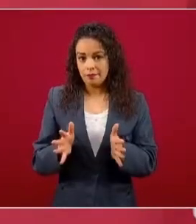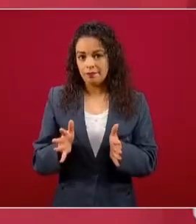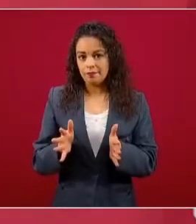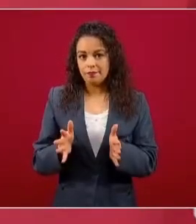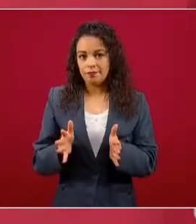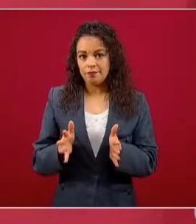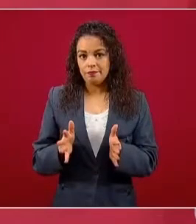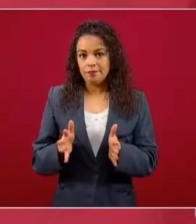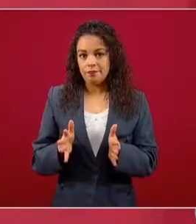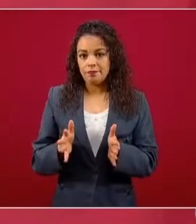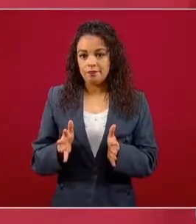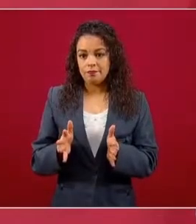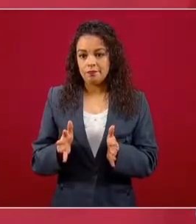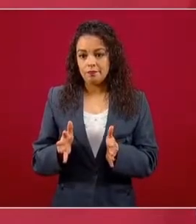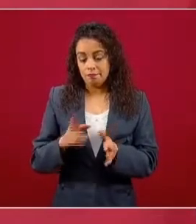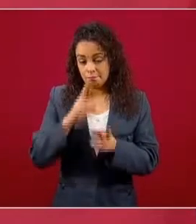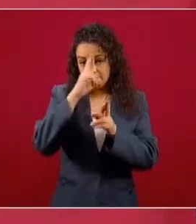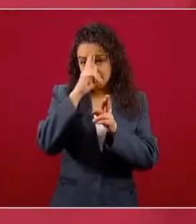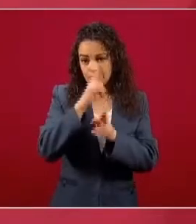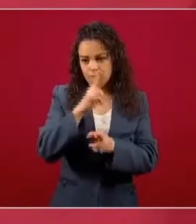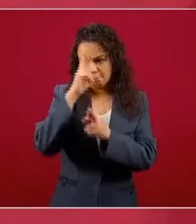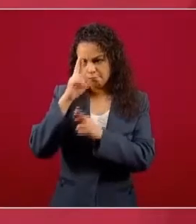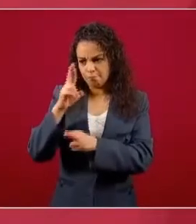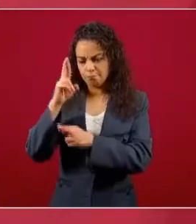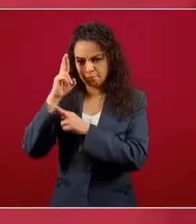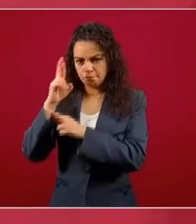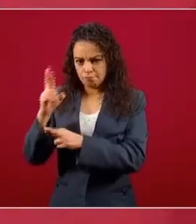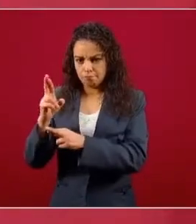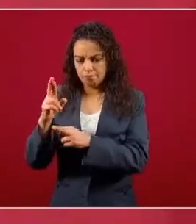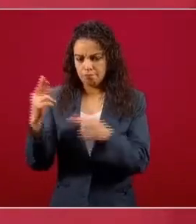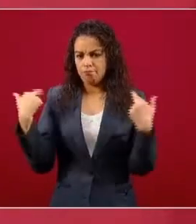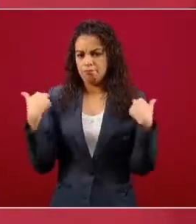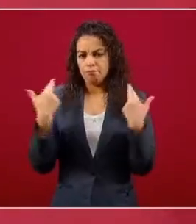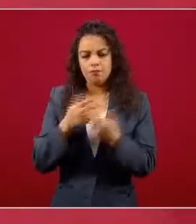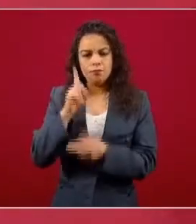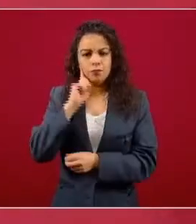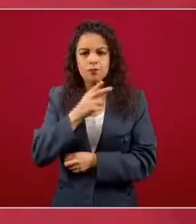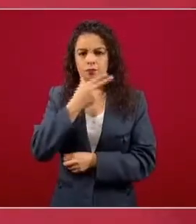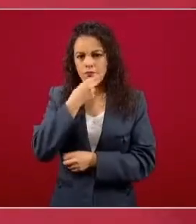una relación respetuosa con maestras y maestros